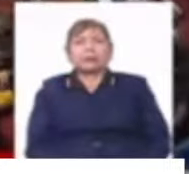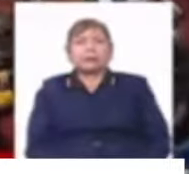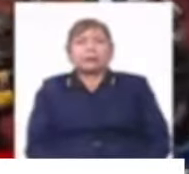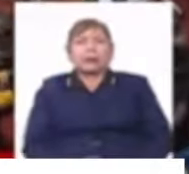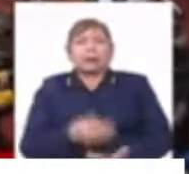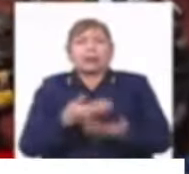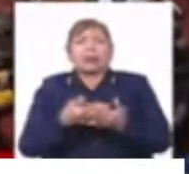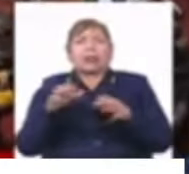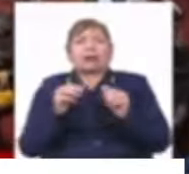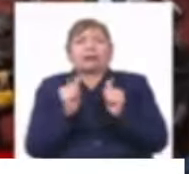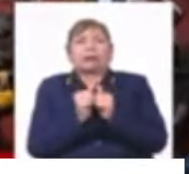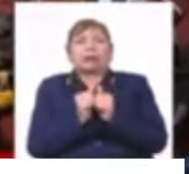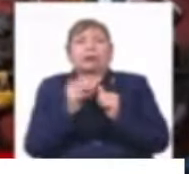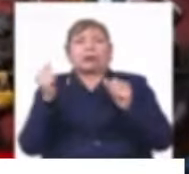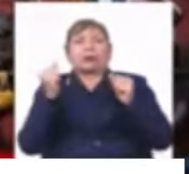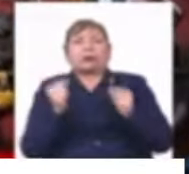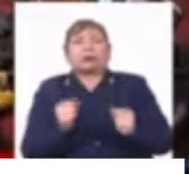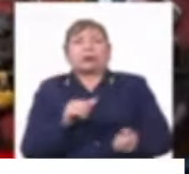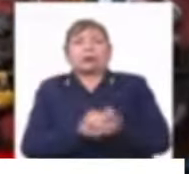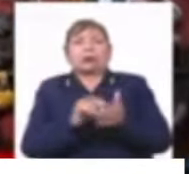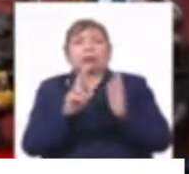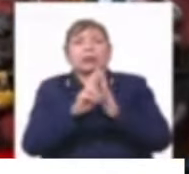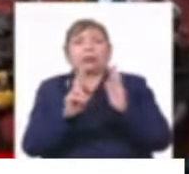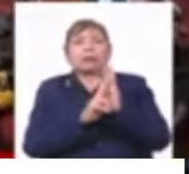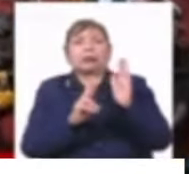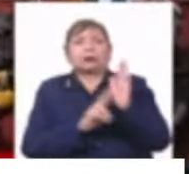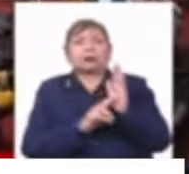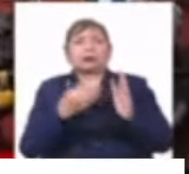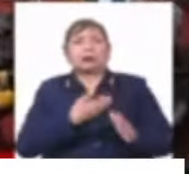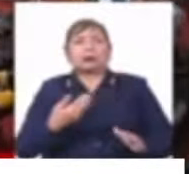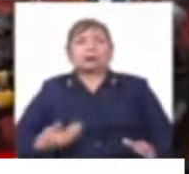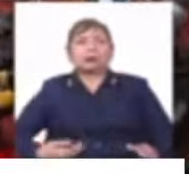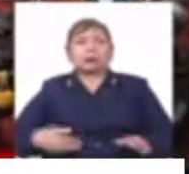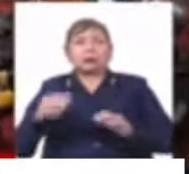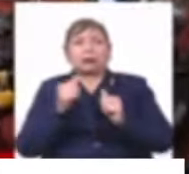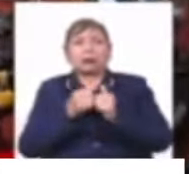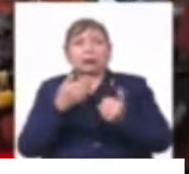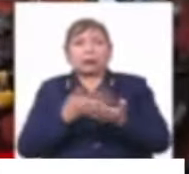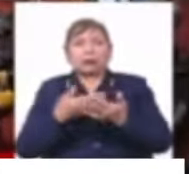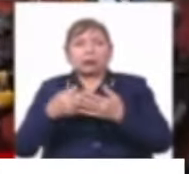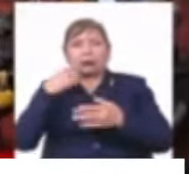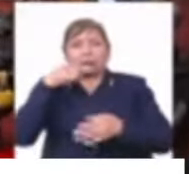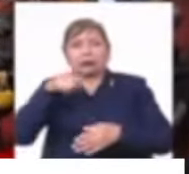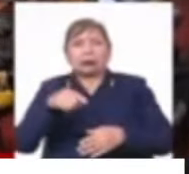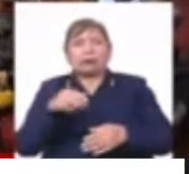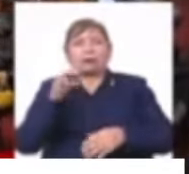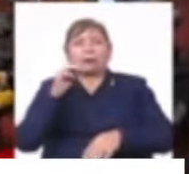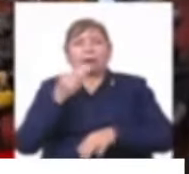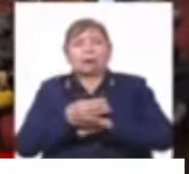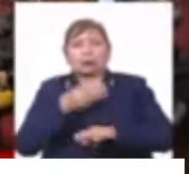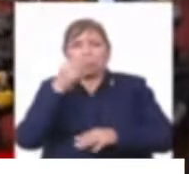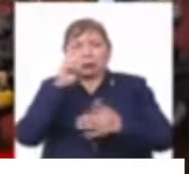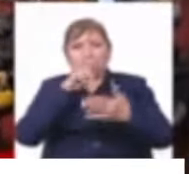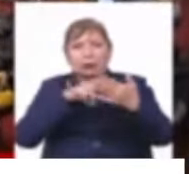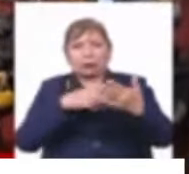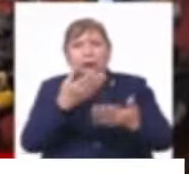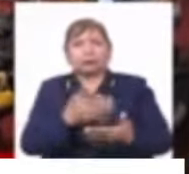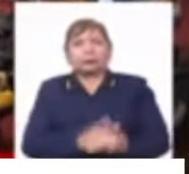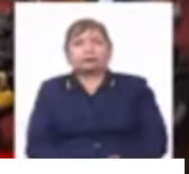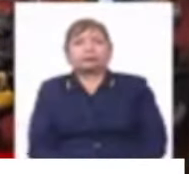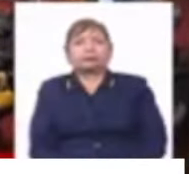De conformidad con lo establecido en el reglamento del Congreso de la República, se va a dar cuenta de dicha moción. Señor relator de lectura.